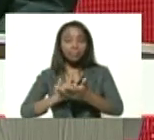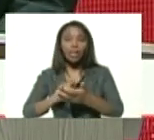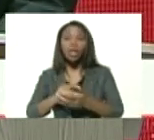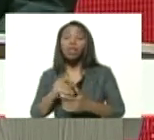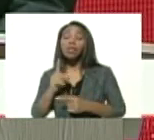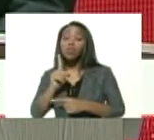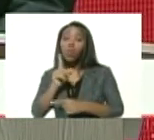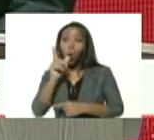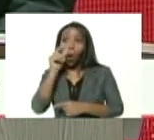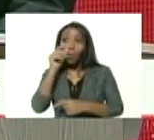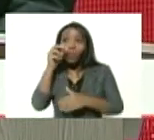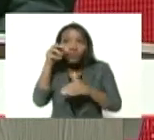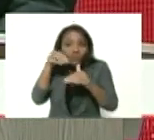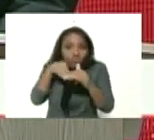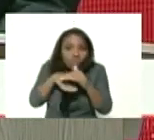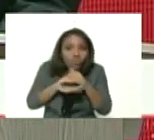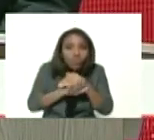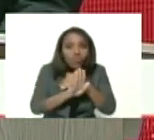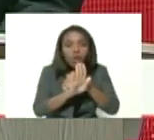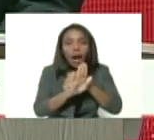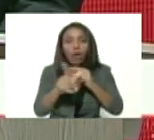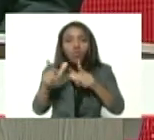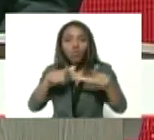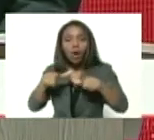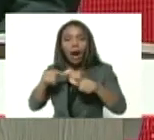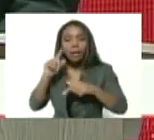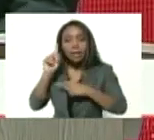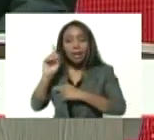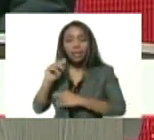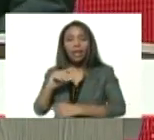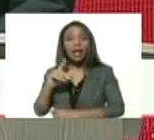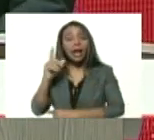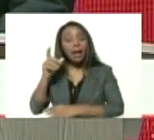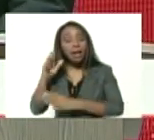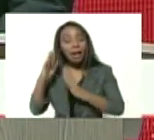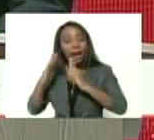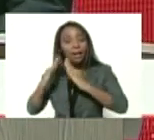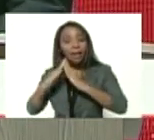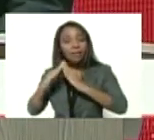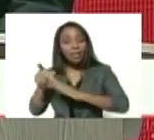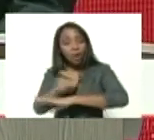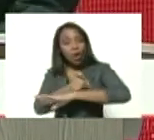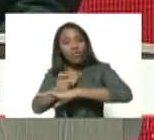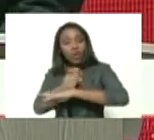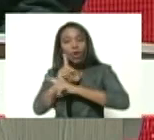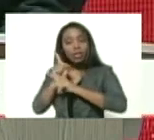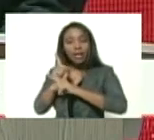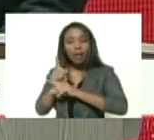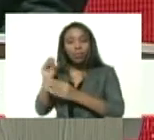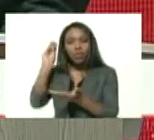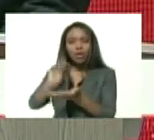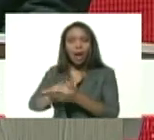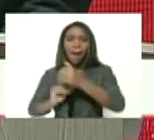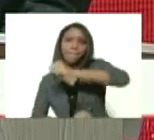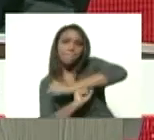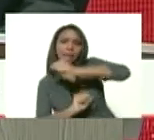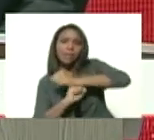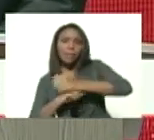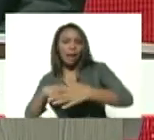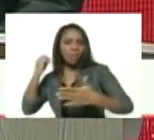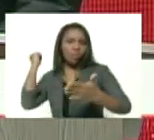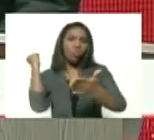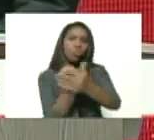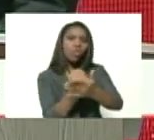topo en la sede del Palacio Gubernamental que procuraba sentar las bases para el asesinato del presidente